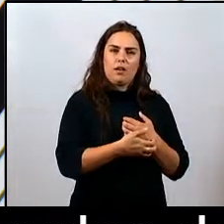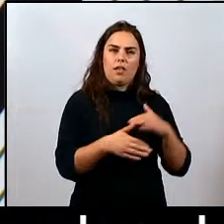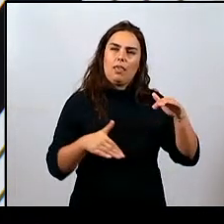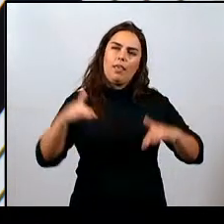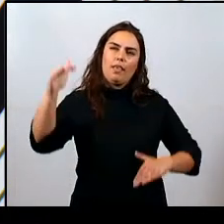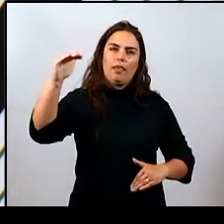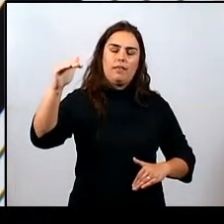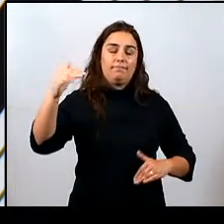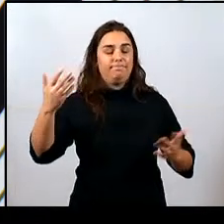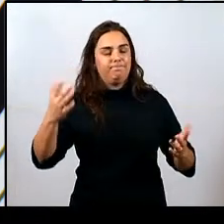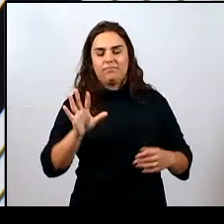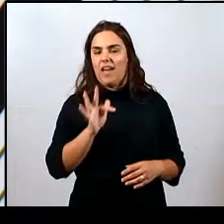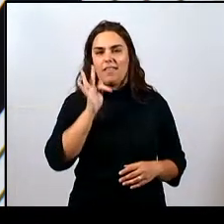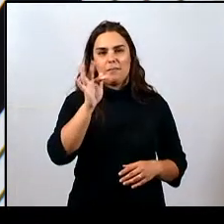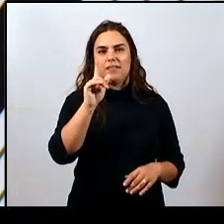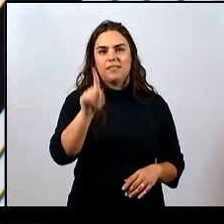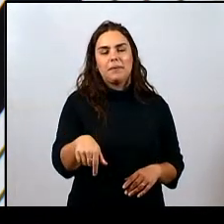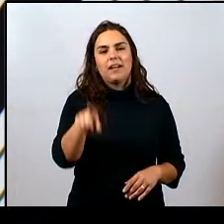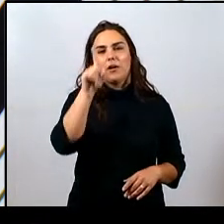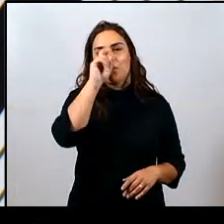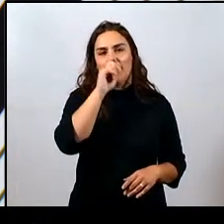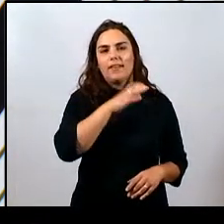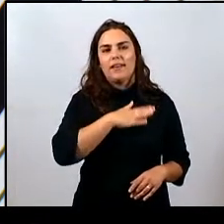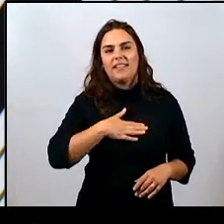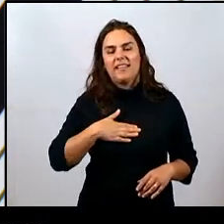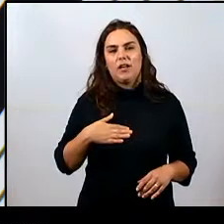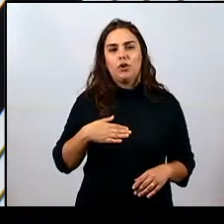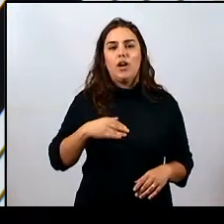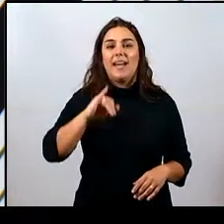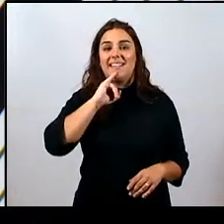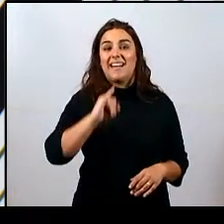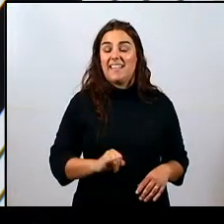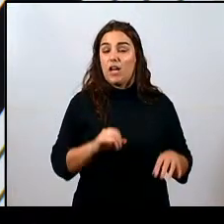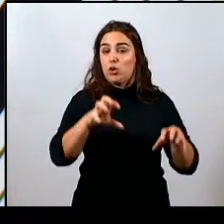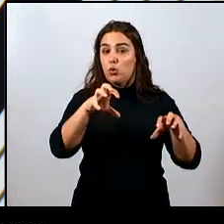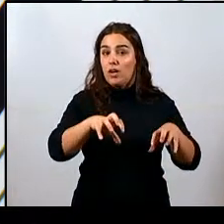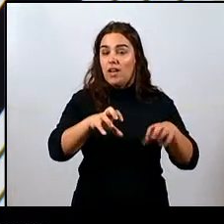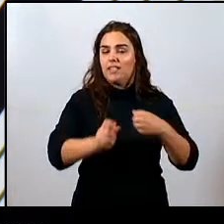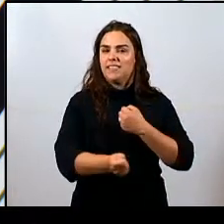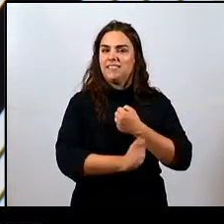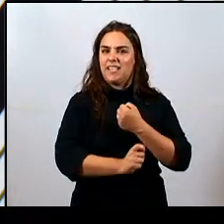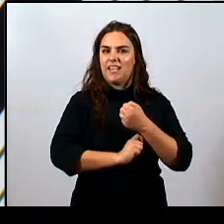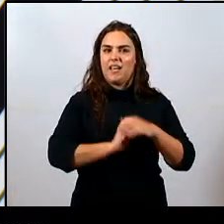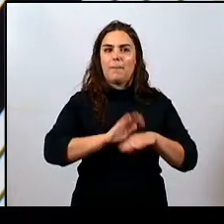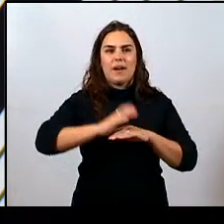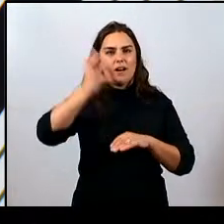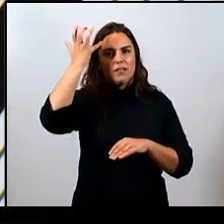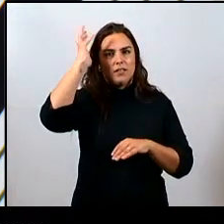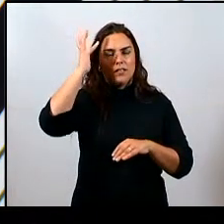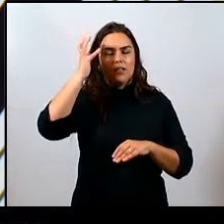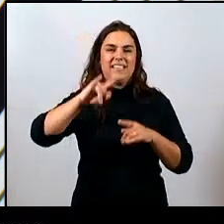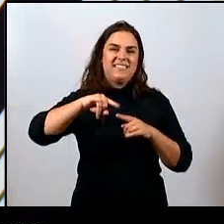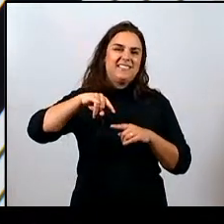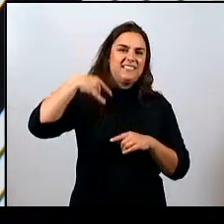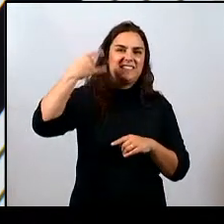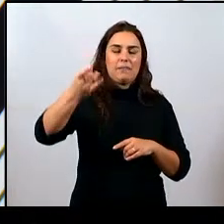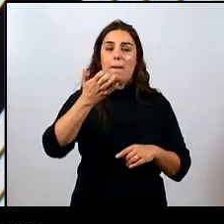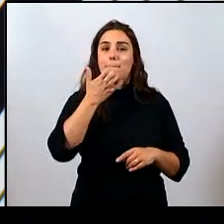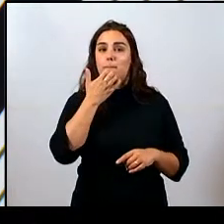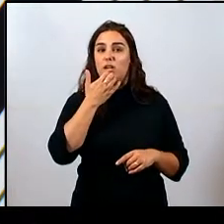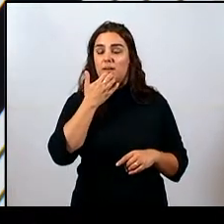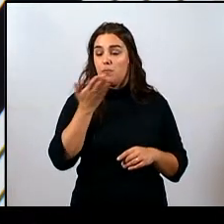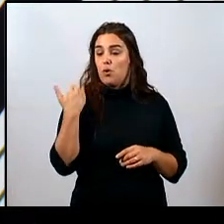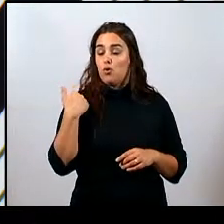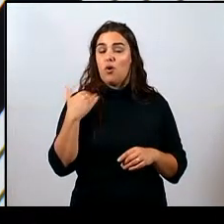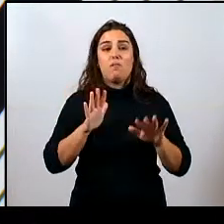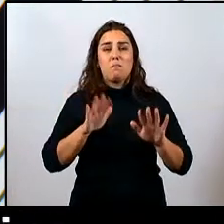además, también queremos recordar que la energía nuclear es estratégica ante fenómenos meteorológicos extremos, como ha ocurrido, por ejemplo, en la última